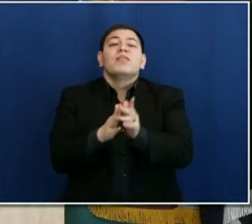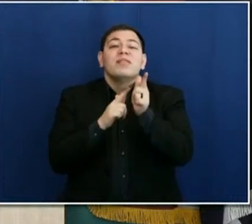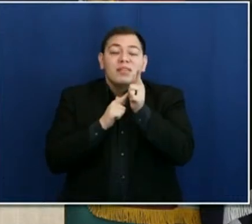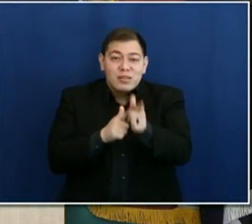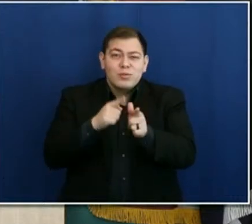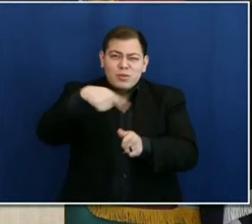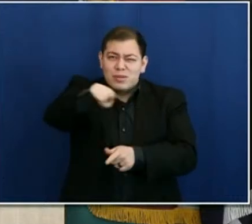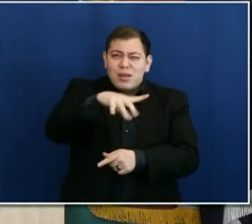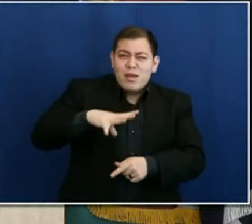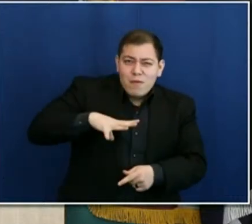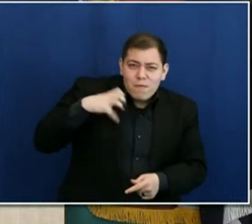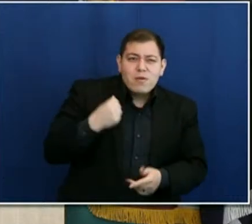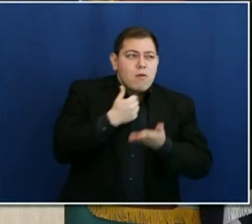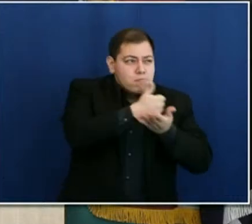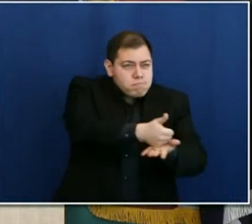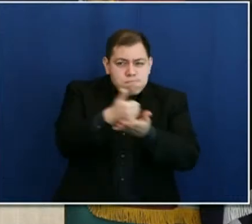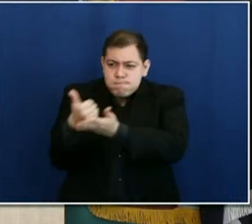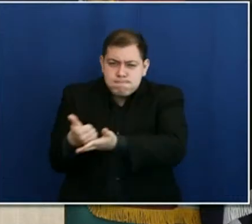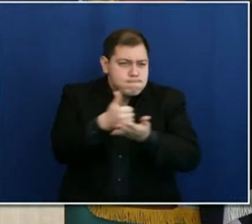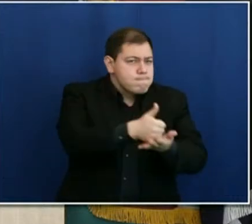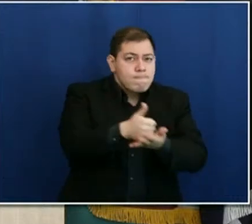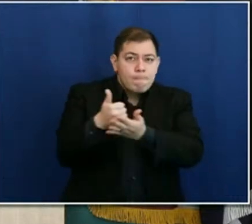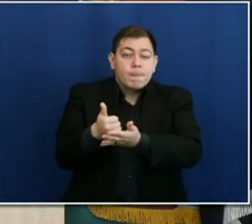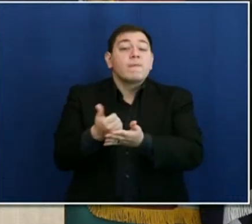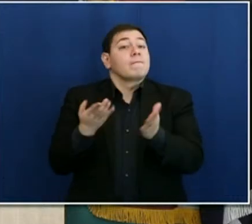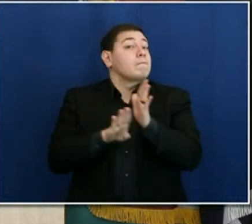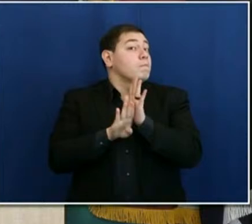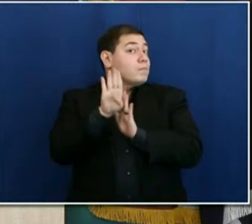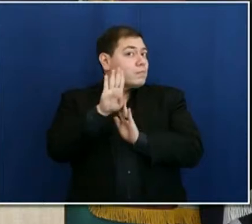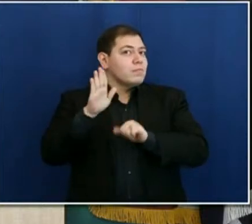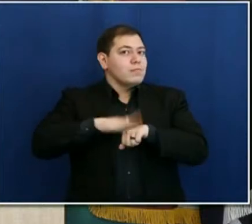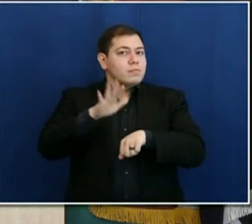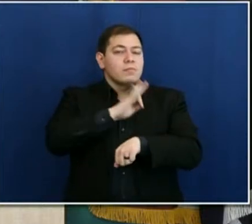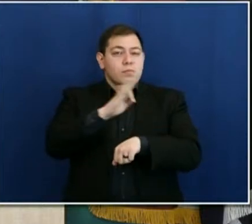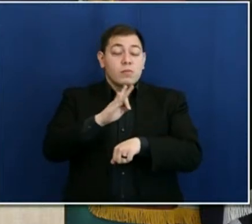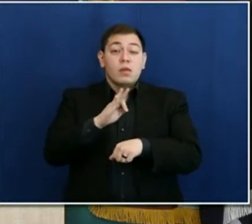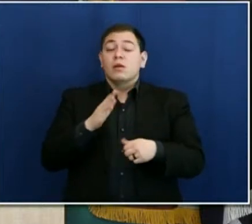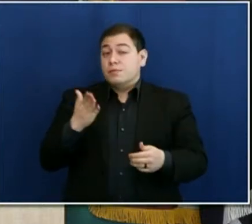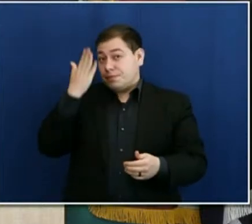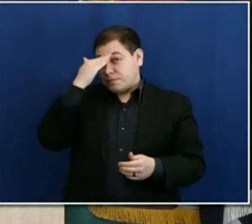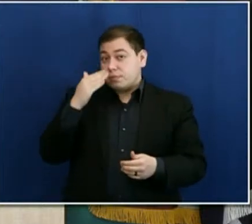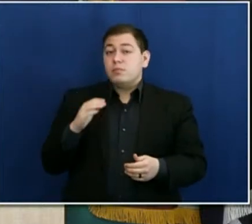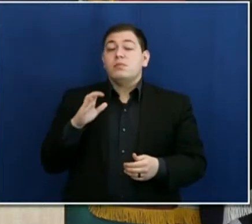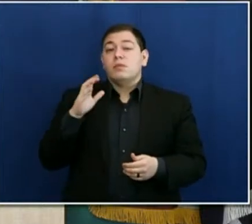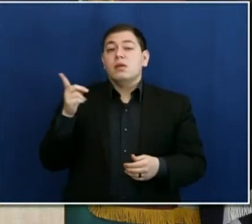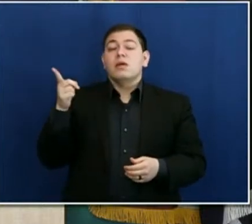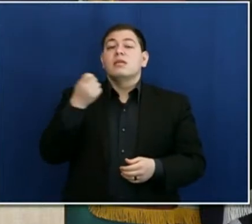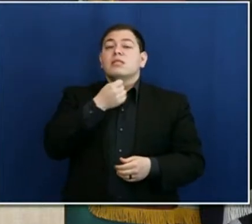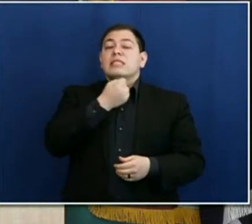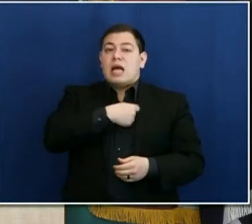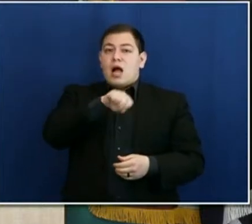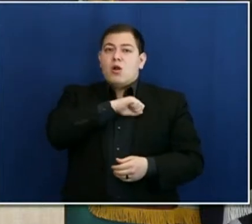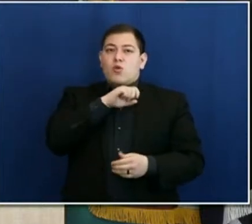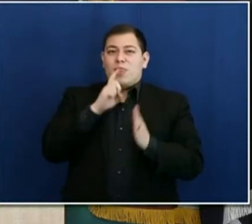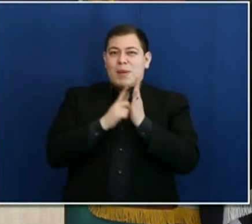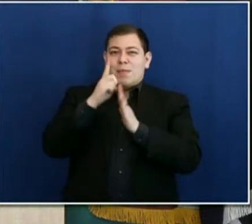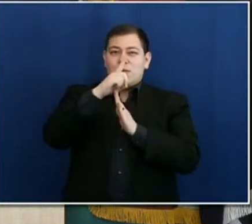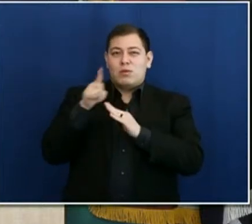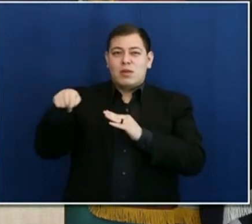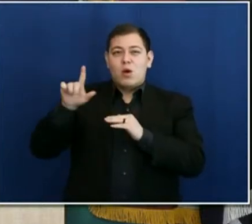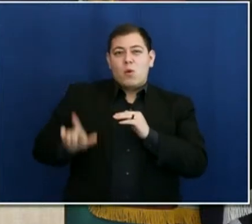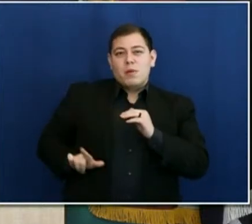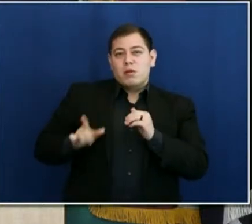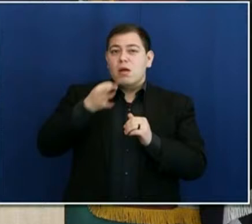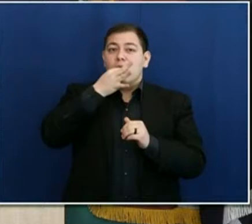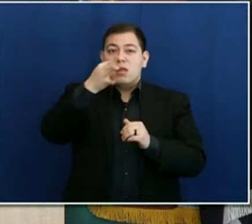esta causa. Otra muestra de que seguimos progresando es que ahora las recomendaciones del Departamento de Salud del Estado nos dice que ya podemos estar en